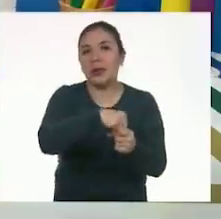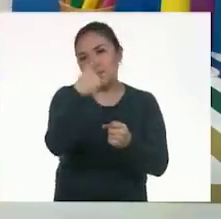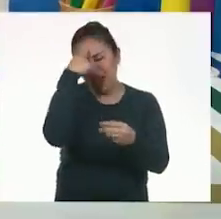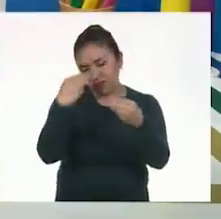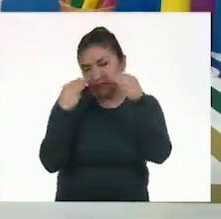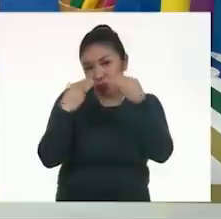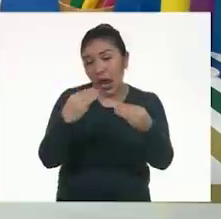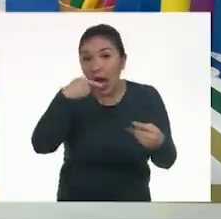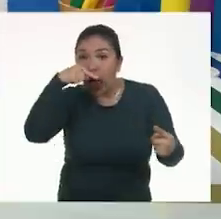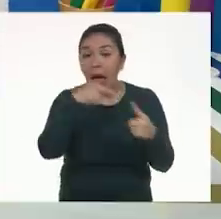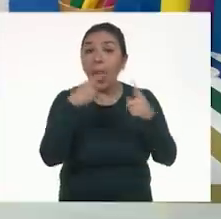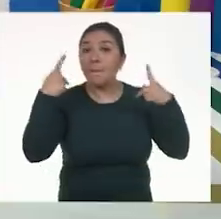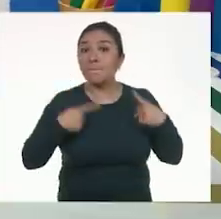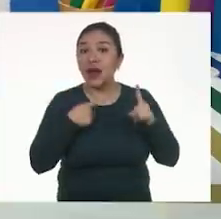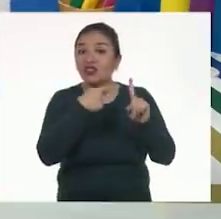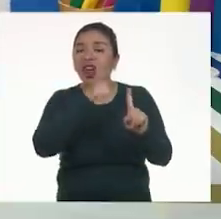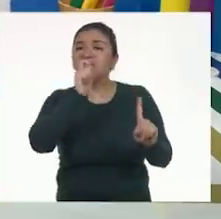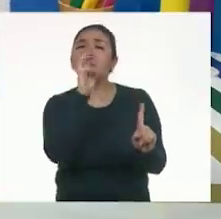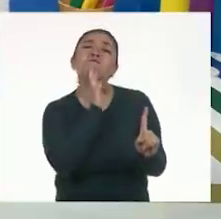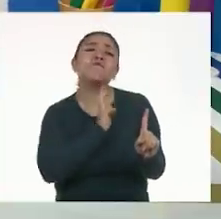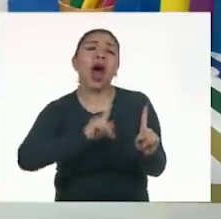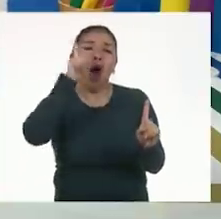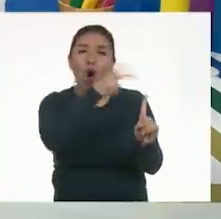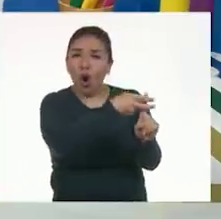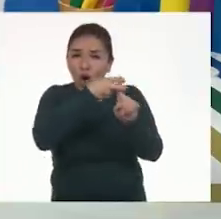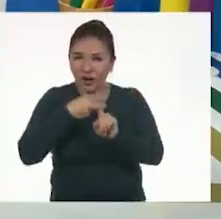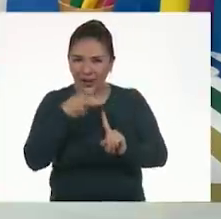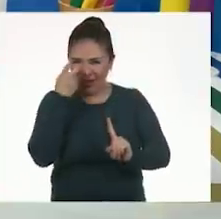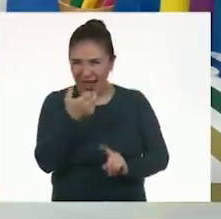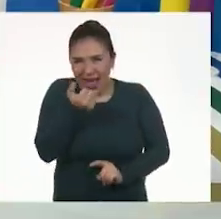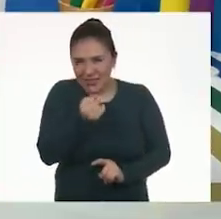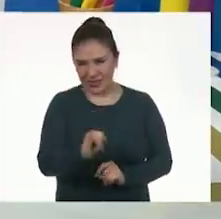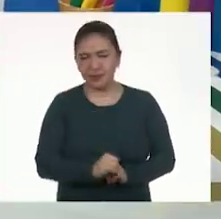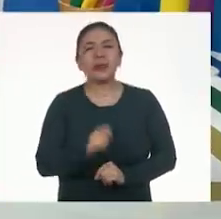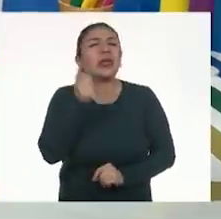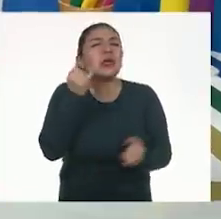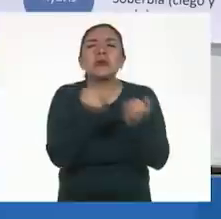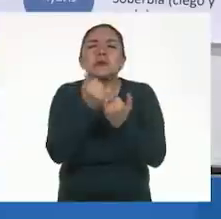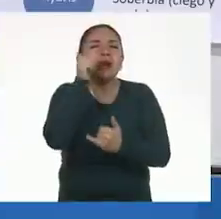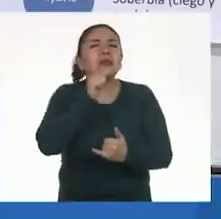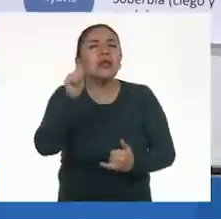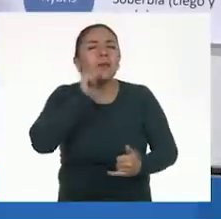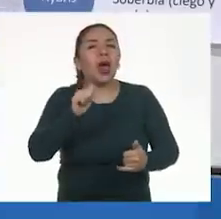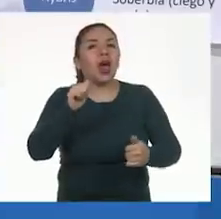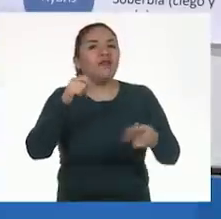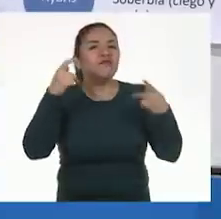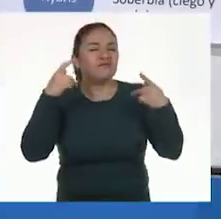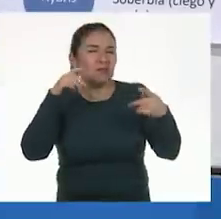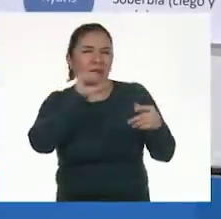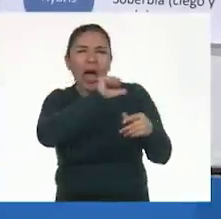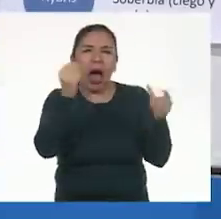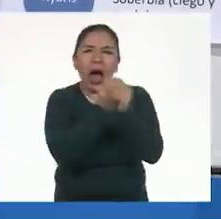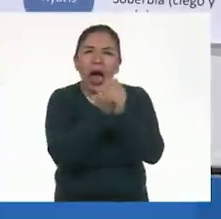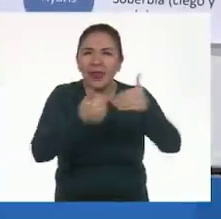mostrar que es lo mejor de lo mejor. De hecho, casi todas las tragedias, los personajes son príncipes,